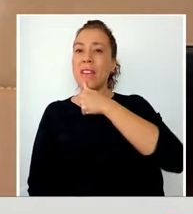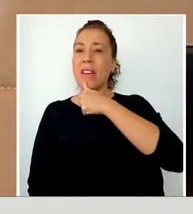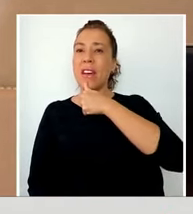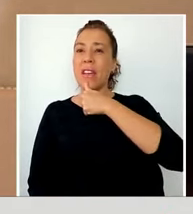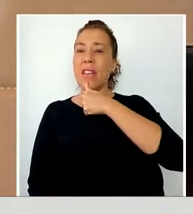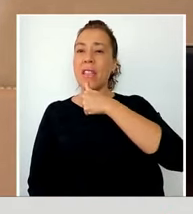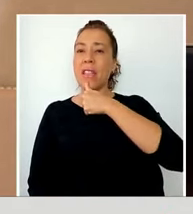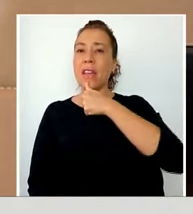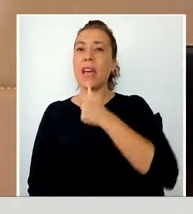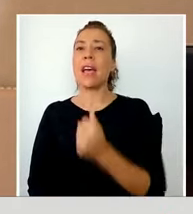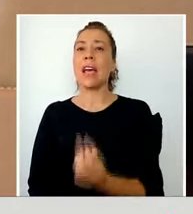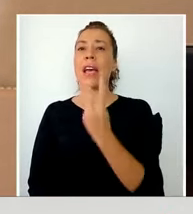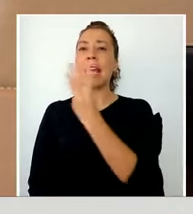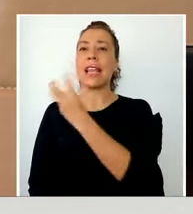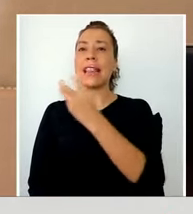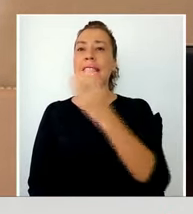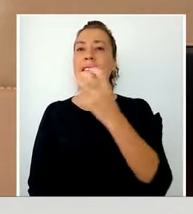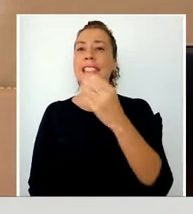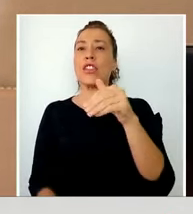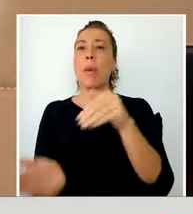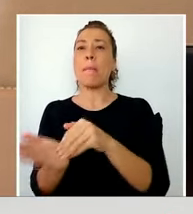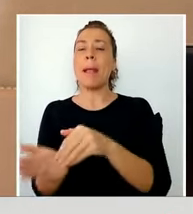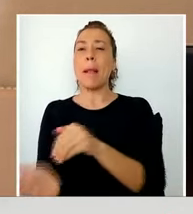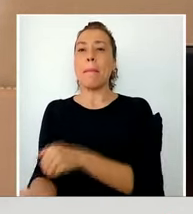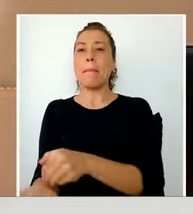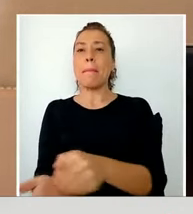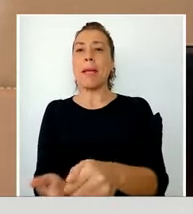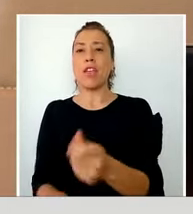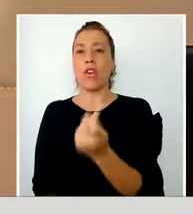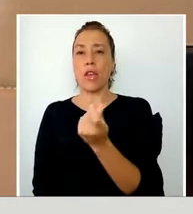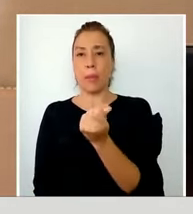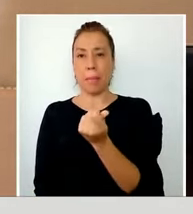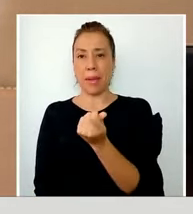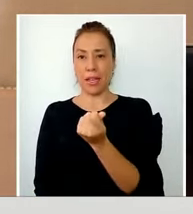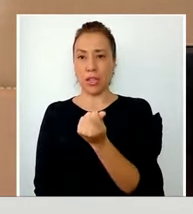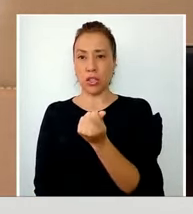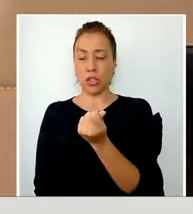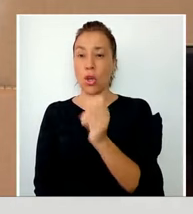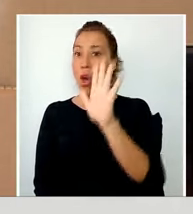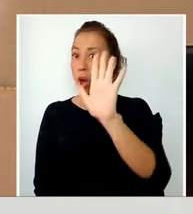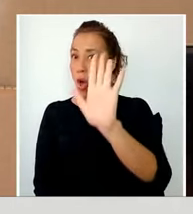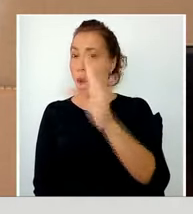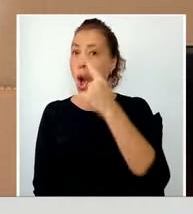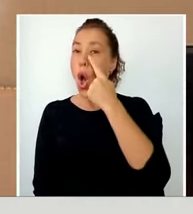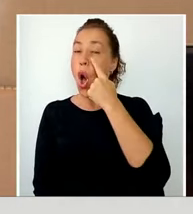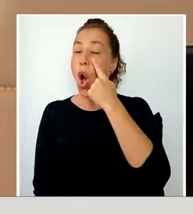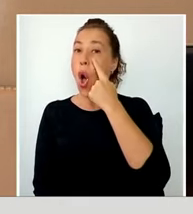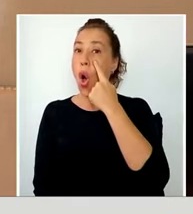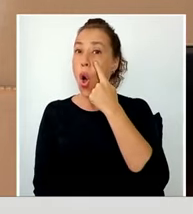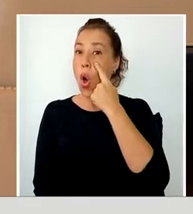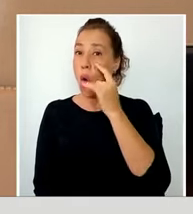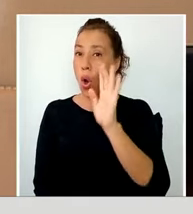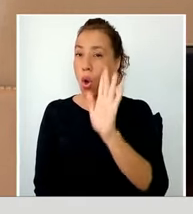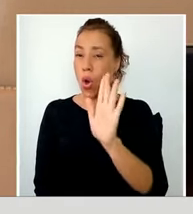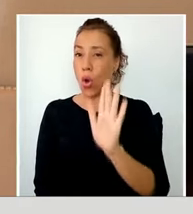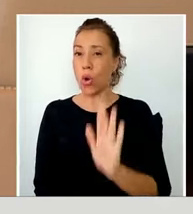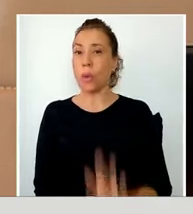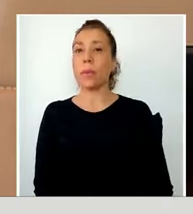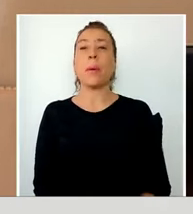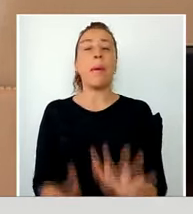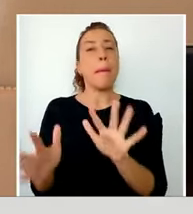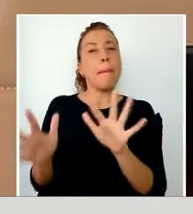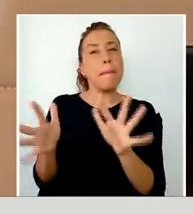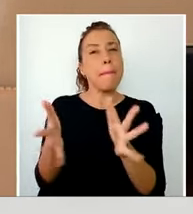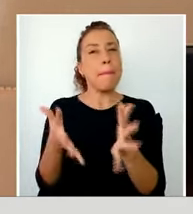300 mil millones de pesos pero ojo parte de esto y parece por su intermedio